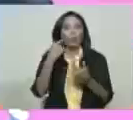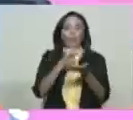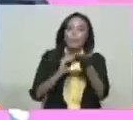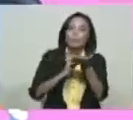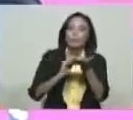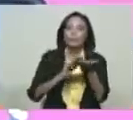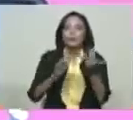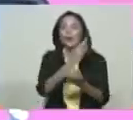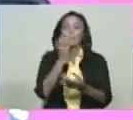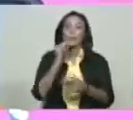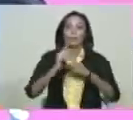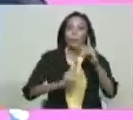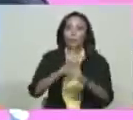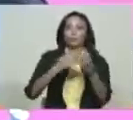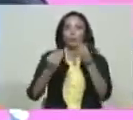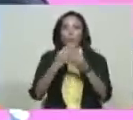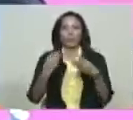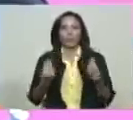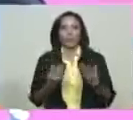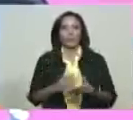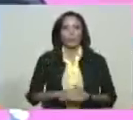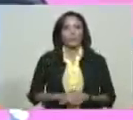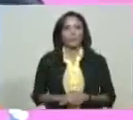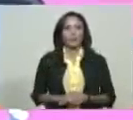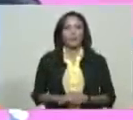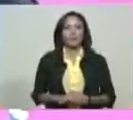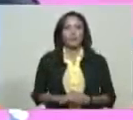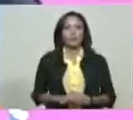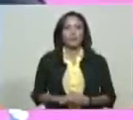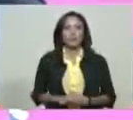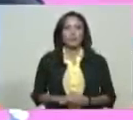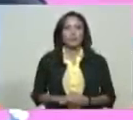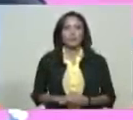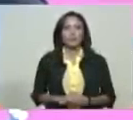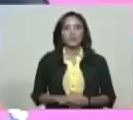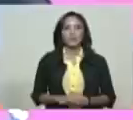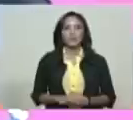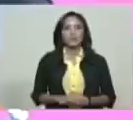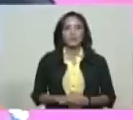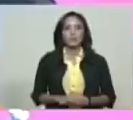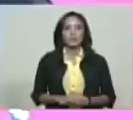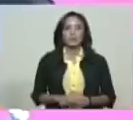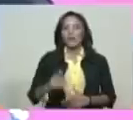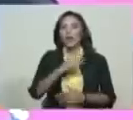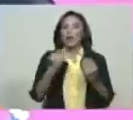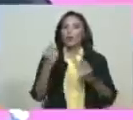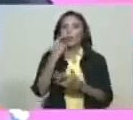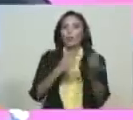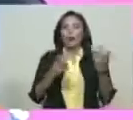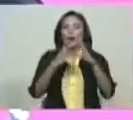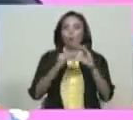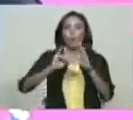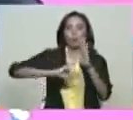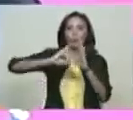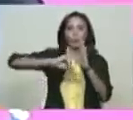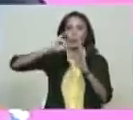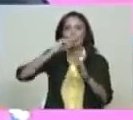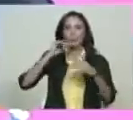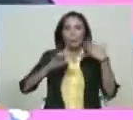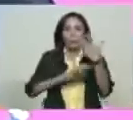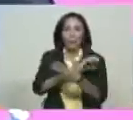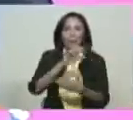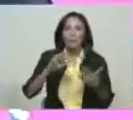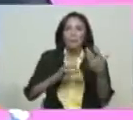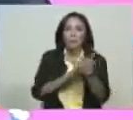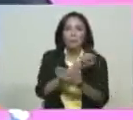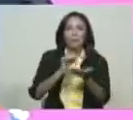producir la comida. Y le va a preguntar a ustedes cómo van a resolver el problema de la espiral inflacionaria criminal. Y cómo